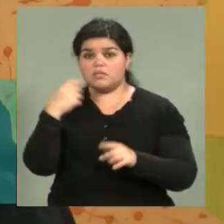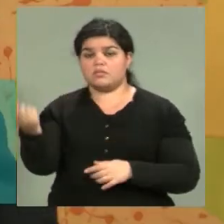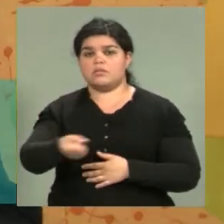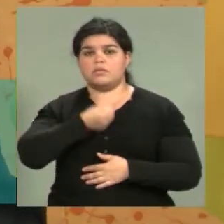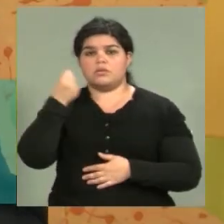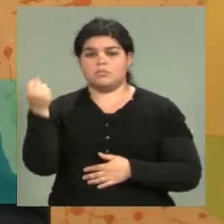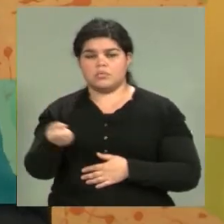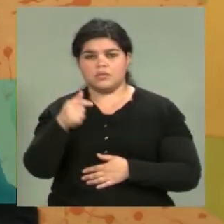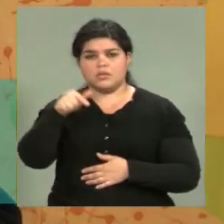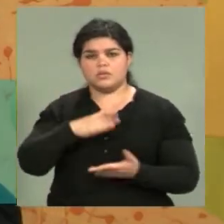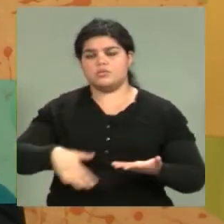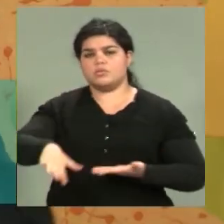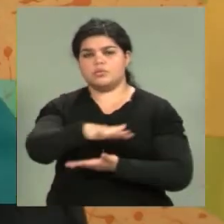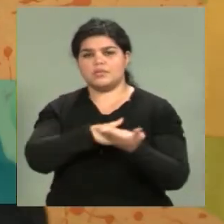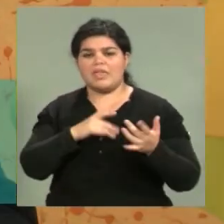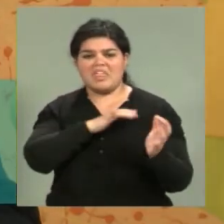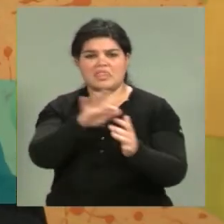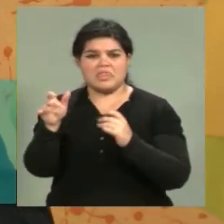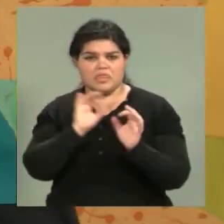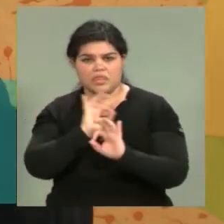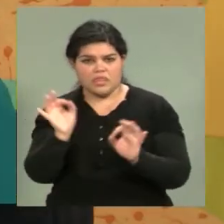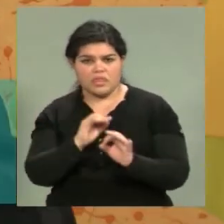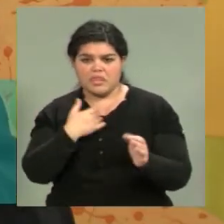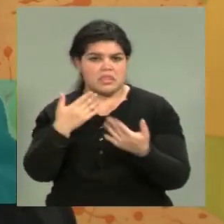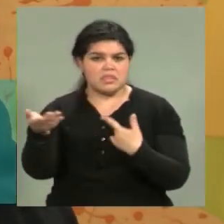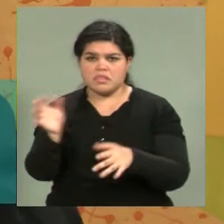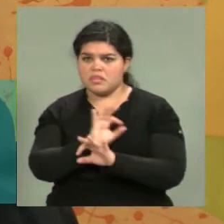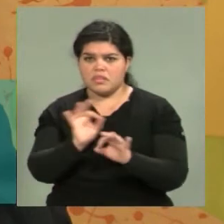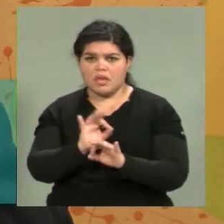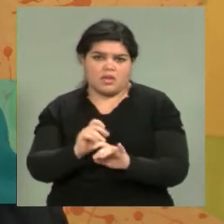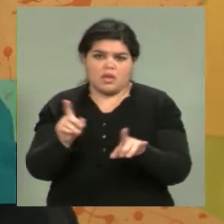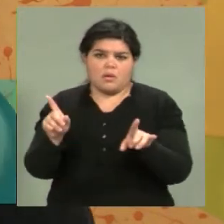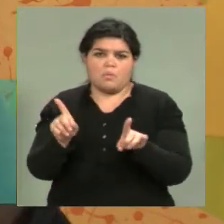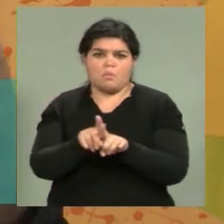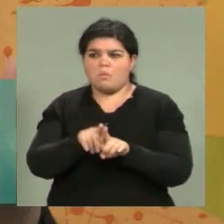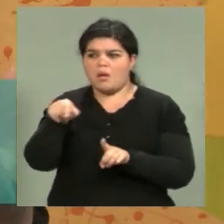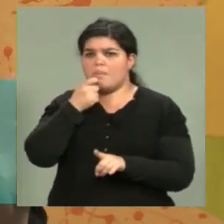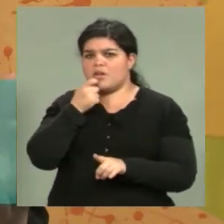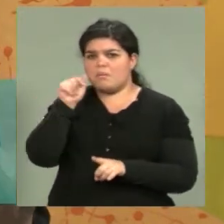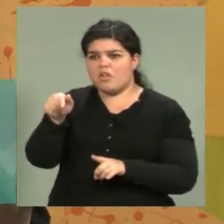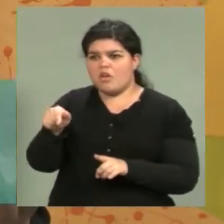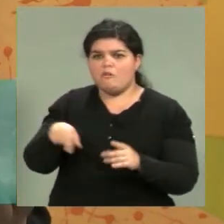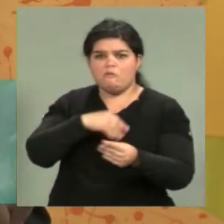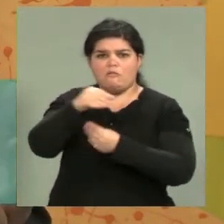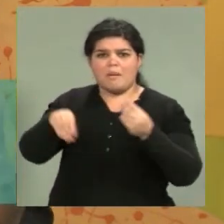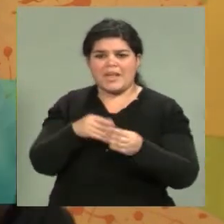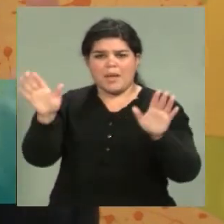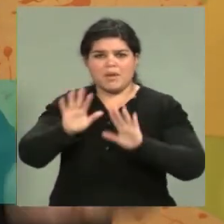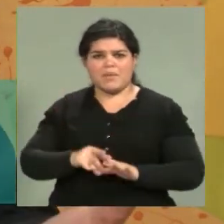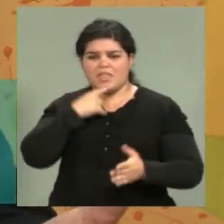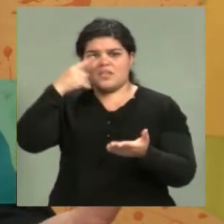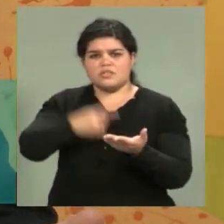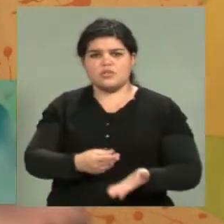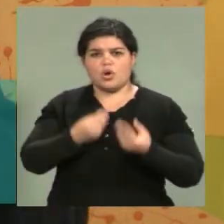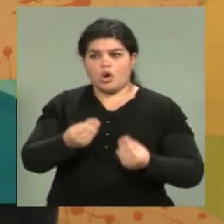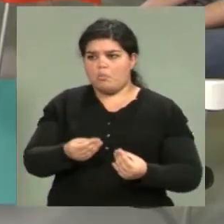que nuestra sociedad no los debate, no los habla, y cuando llega, como en el caso de Marcelo, no está una familia preparada para la toma de decisiones. Ahí los papás